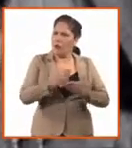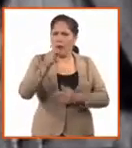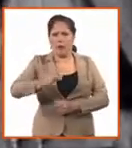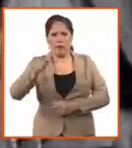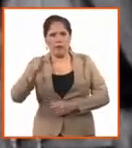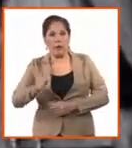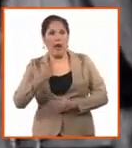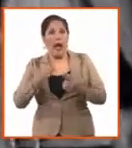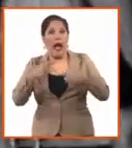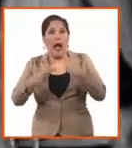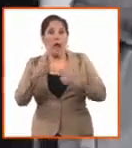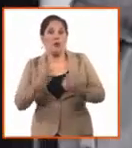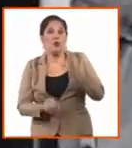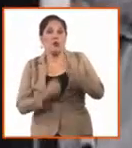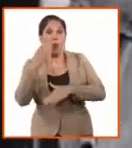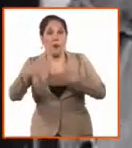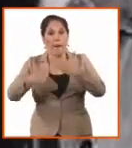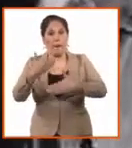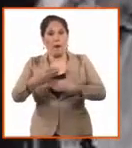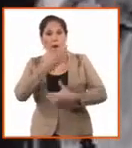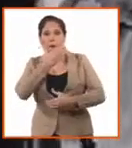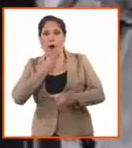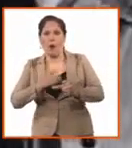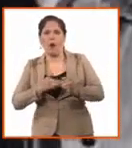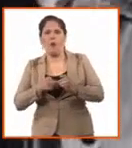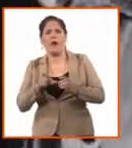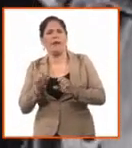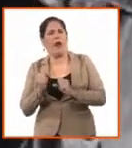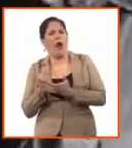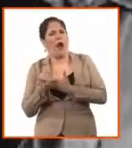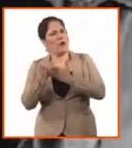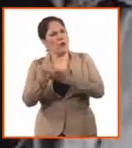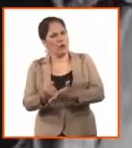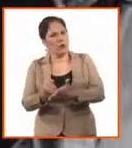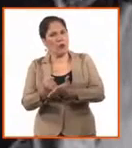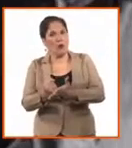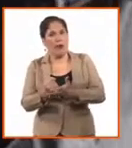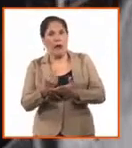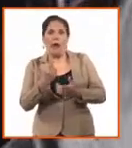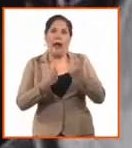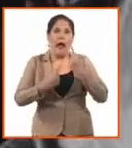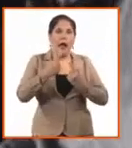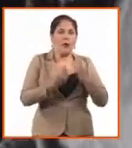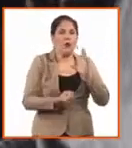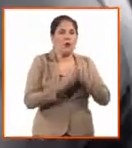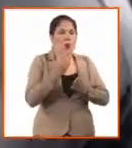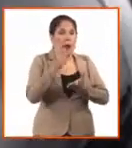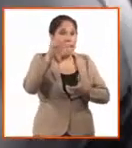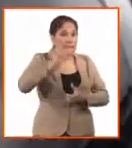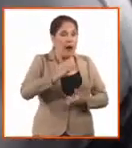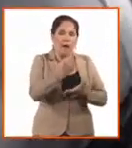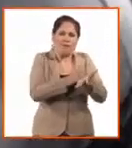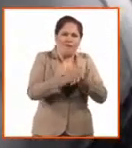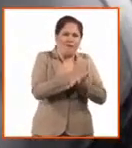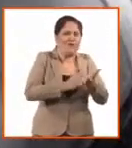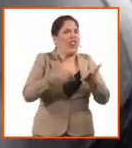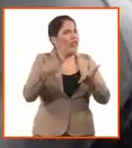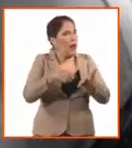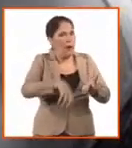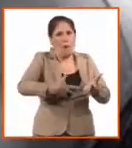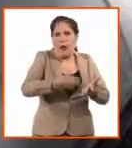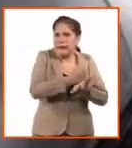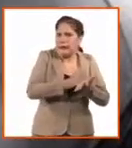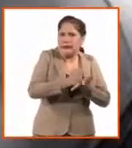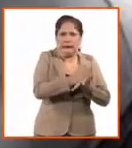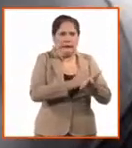injusticia su espíritu inconforme cada vez que surge algo que está mal lo